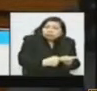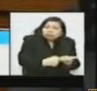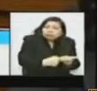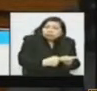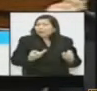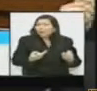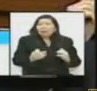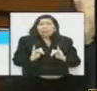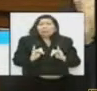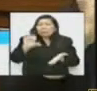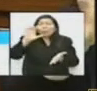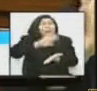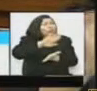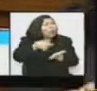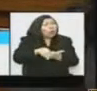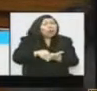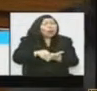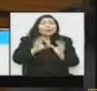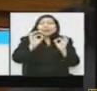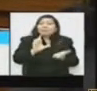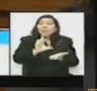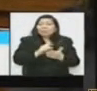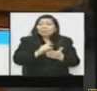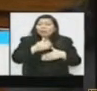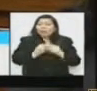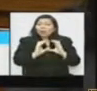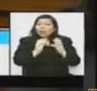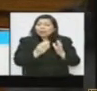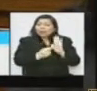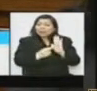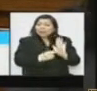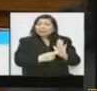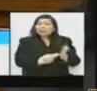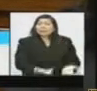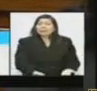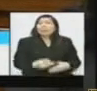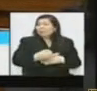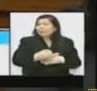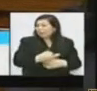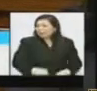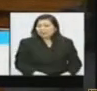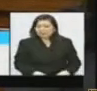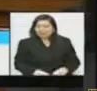de pie es que estamos pues en